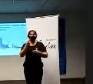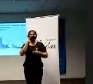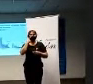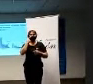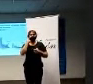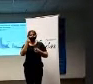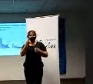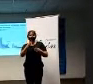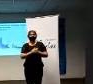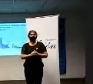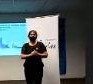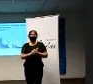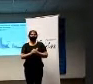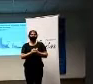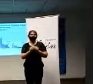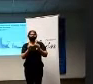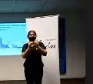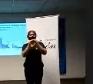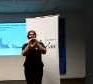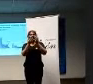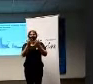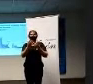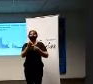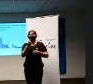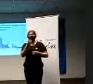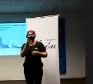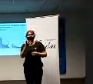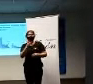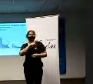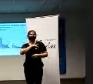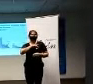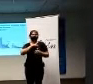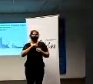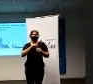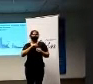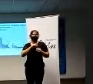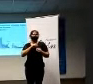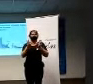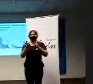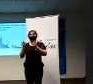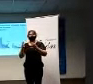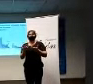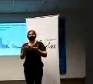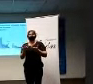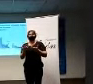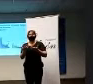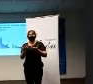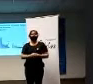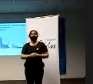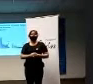por algún, digamos, un aumento de casos en algunos lugares.